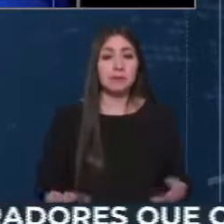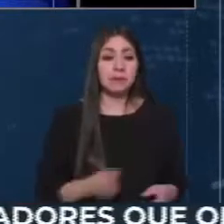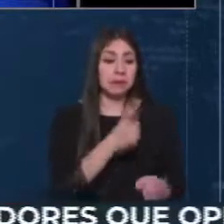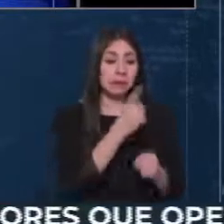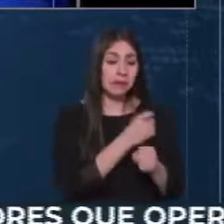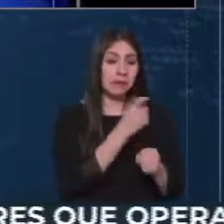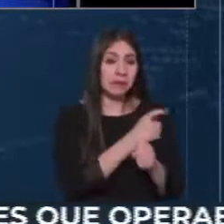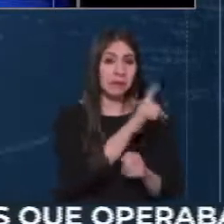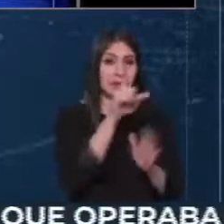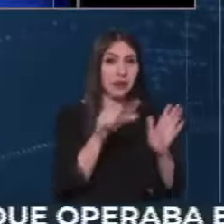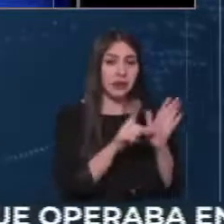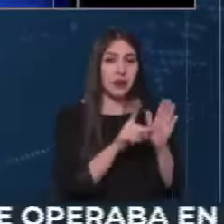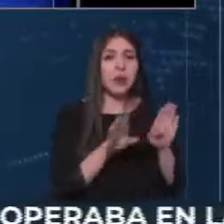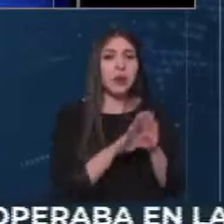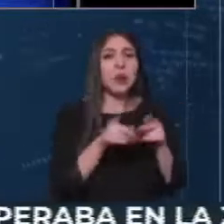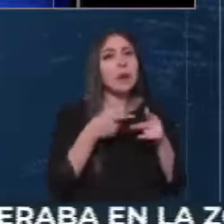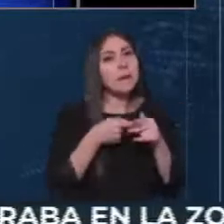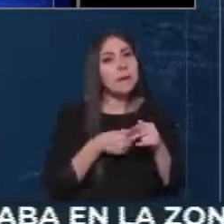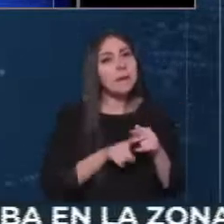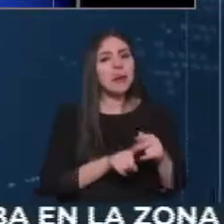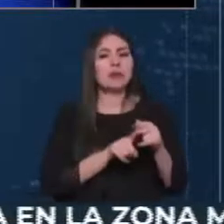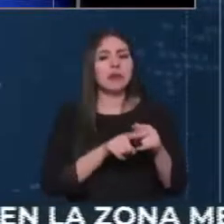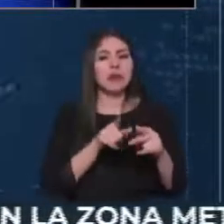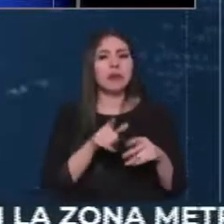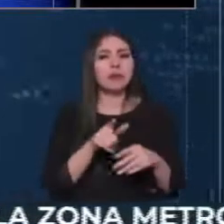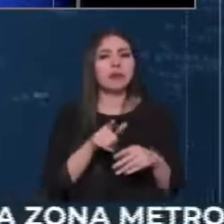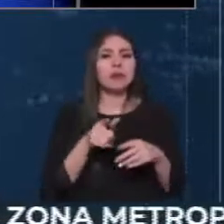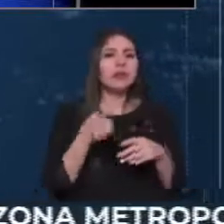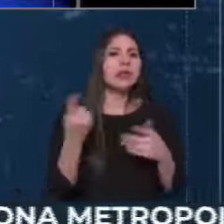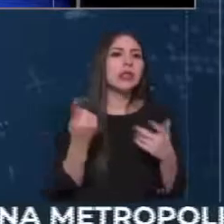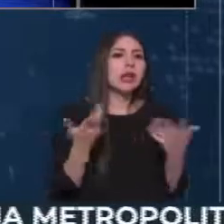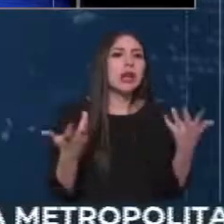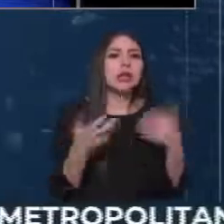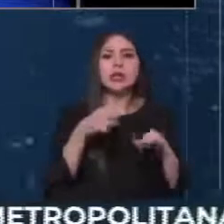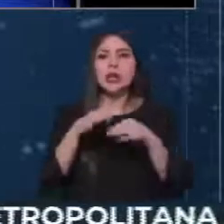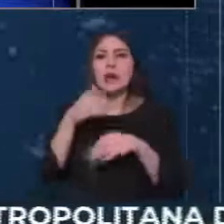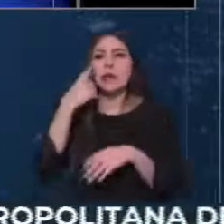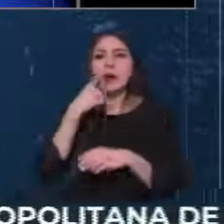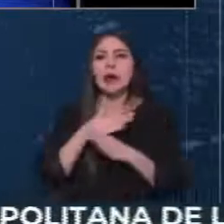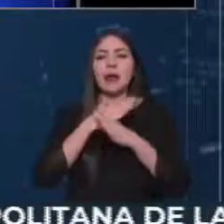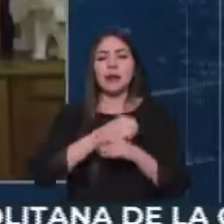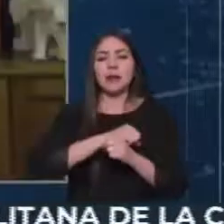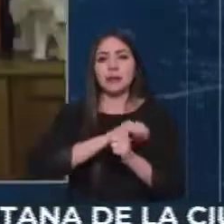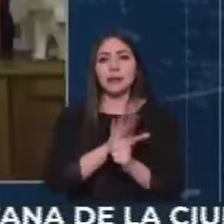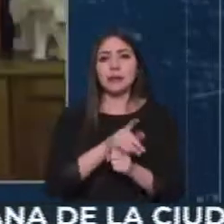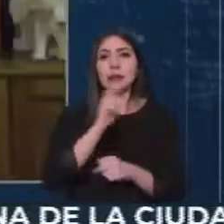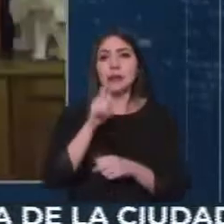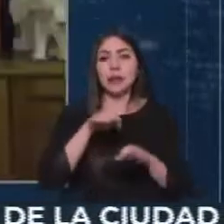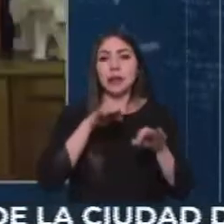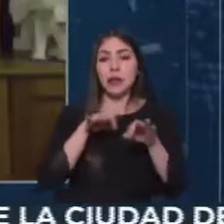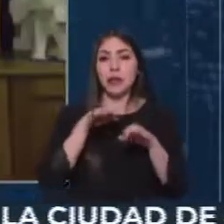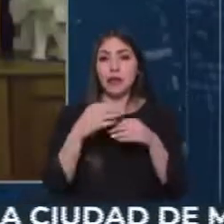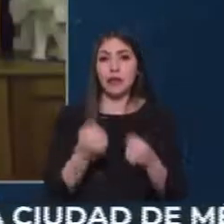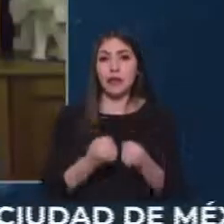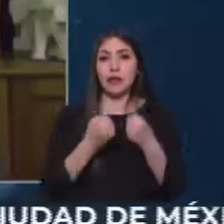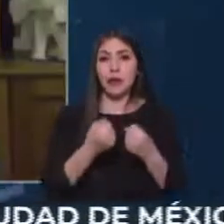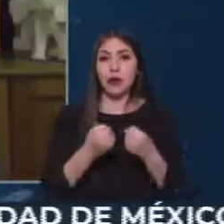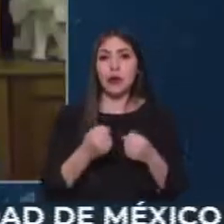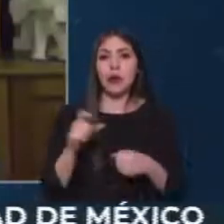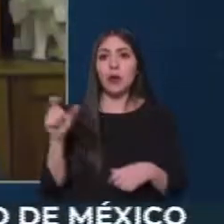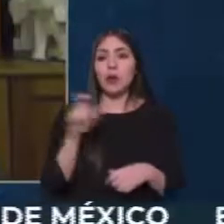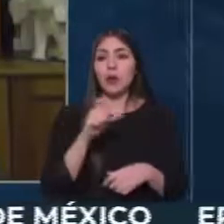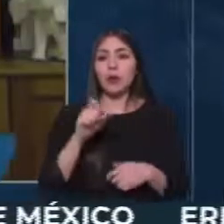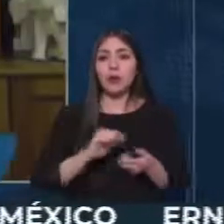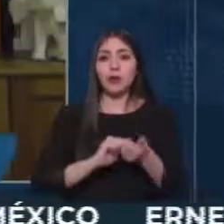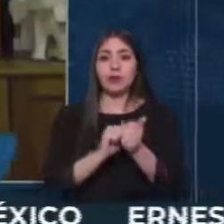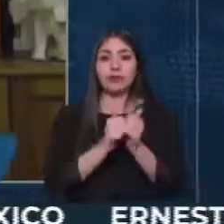primer momento India la pandemia, que sin duda fueron acciones muy fuertes, que incluso hicieron que la economía fuera